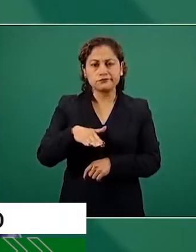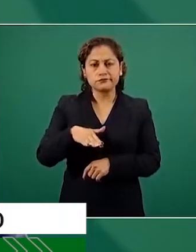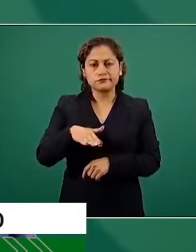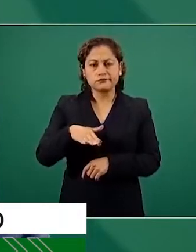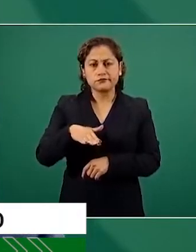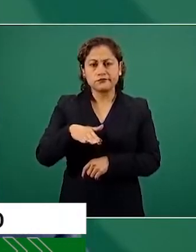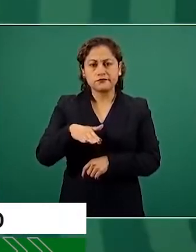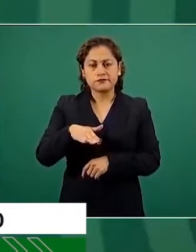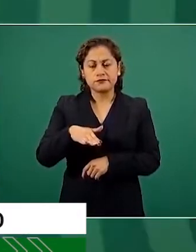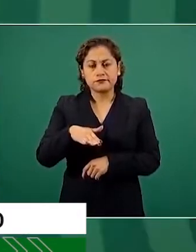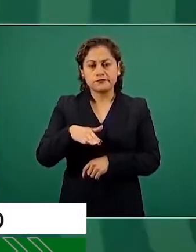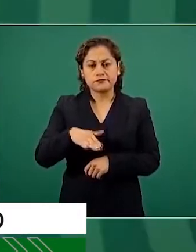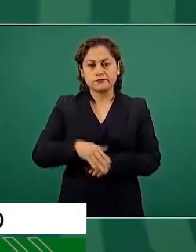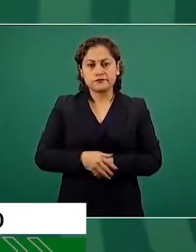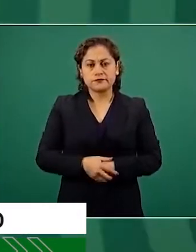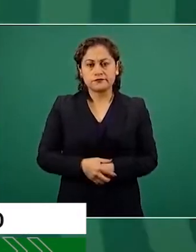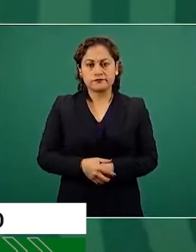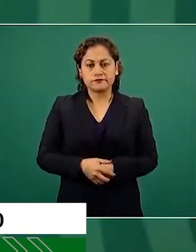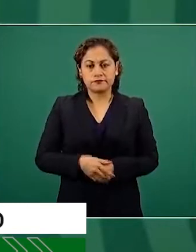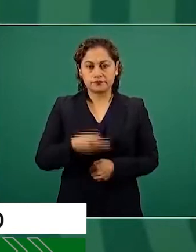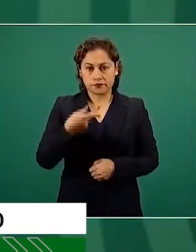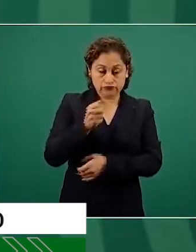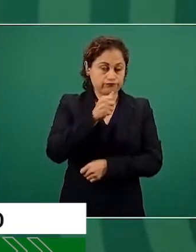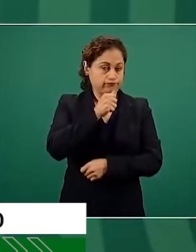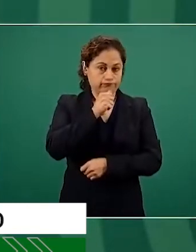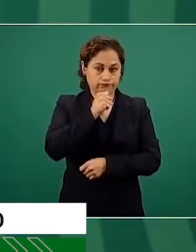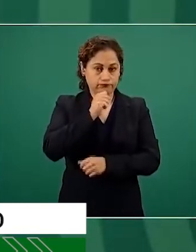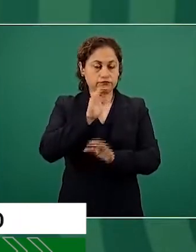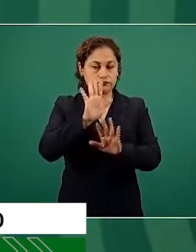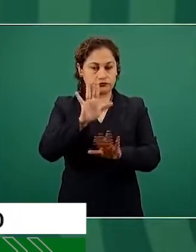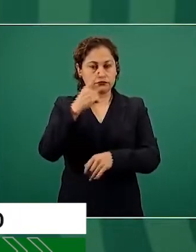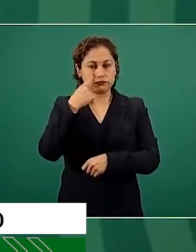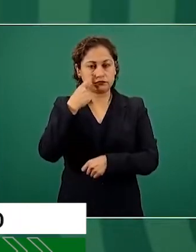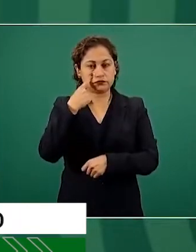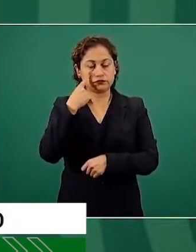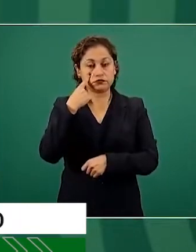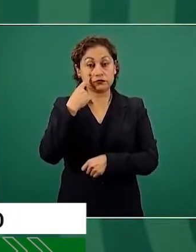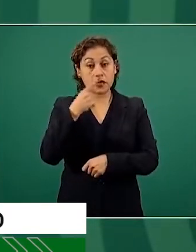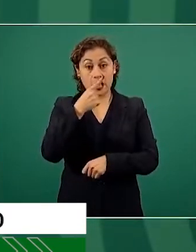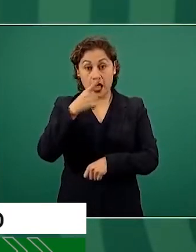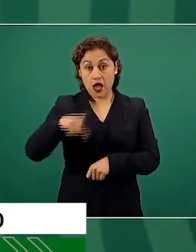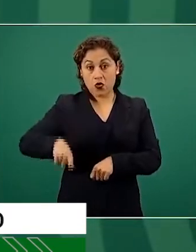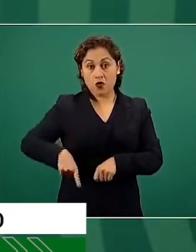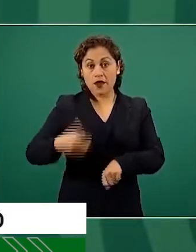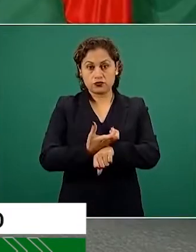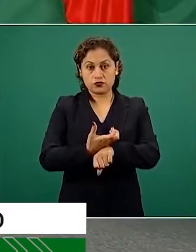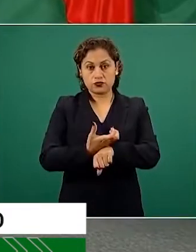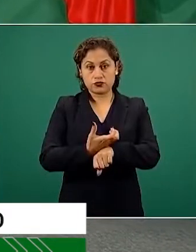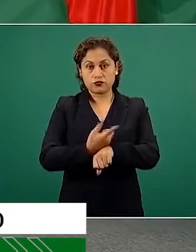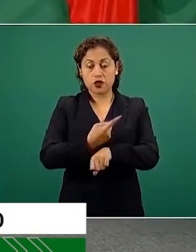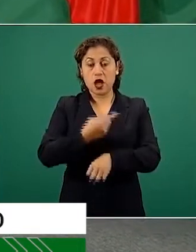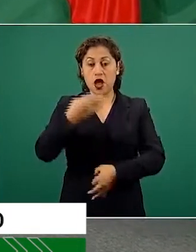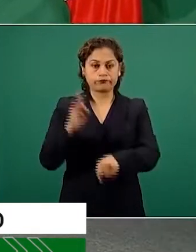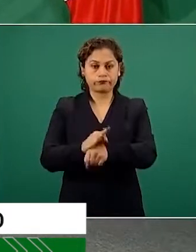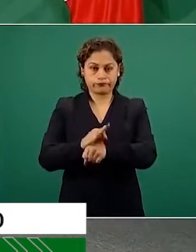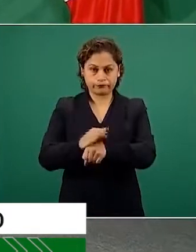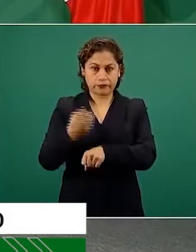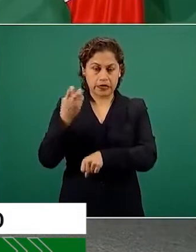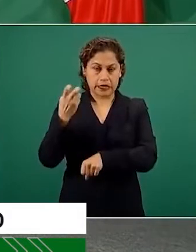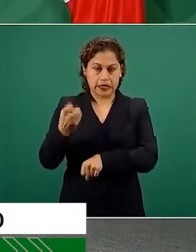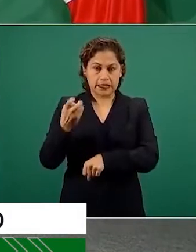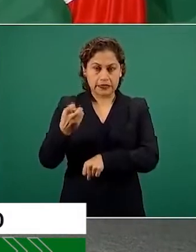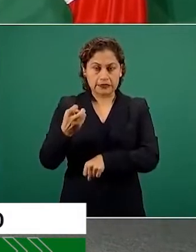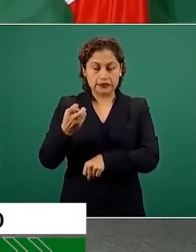aunque todavía no es definitivo, es que el gobierno de Estados Unidos puede apelar al fallo